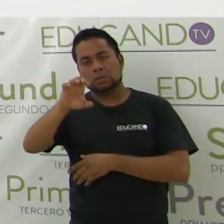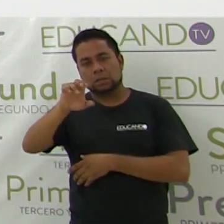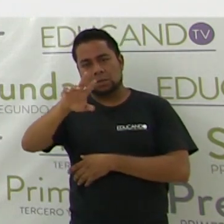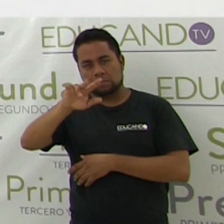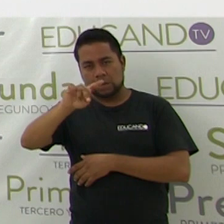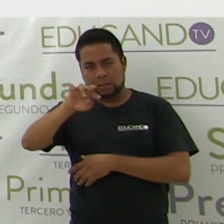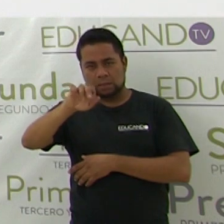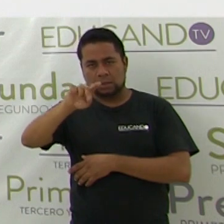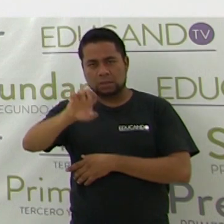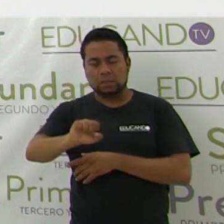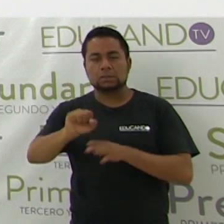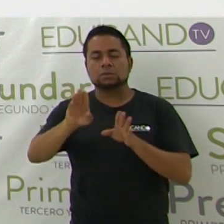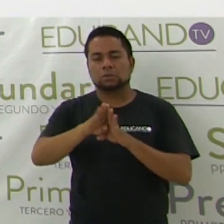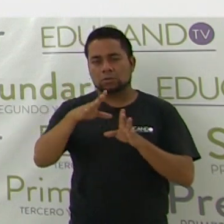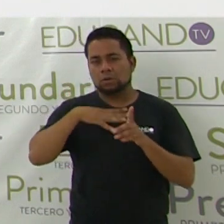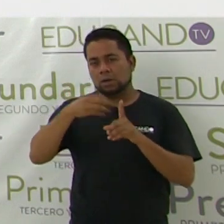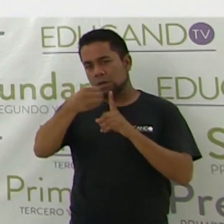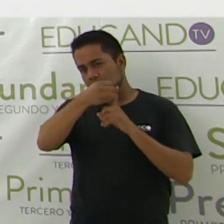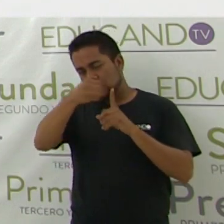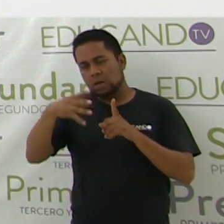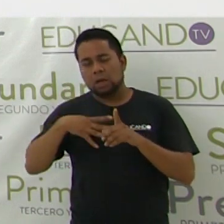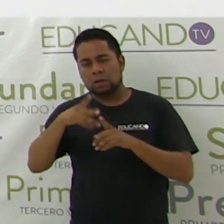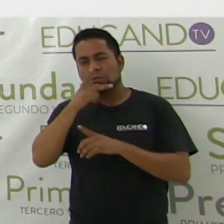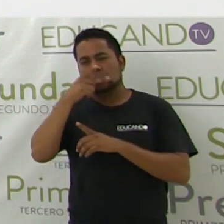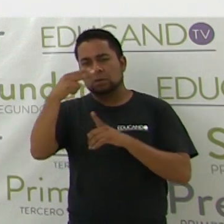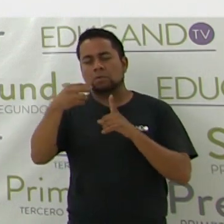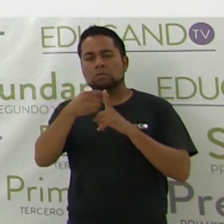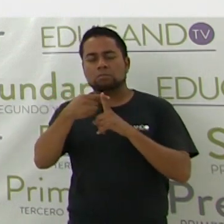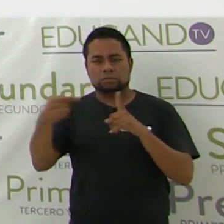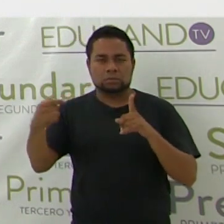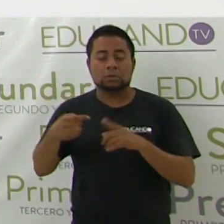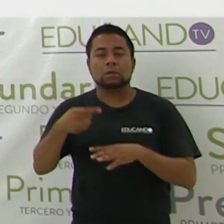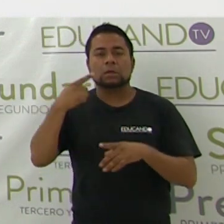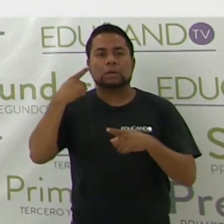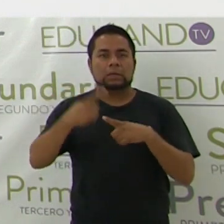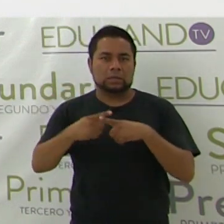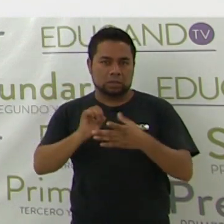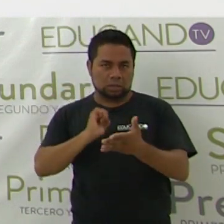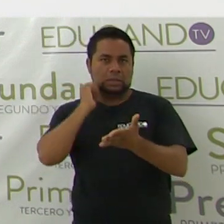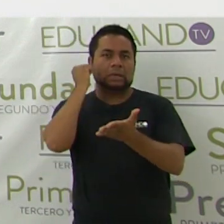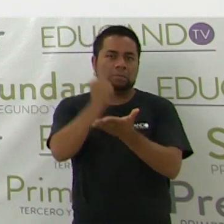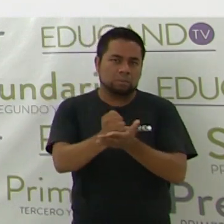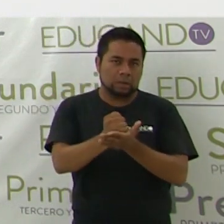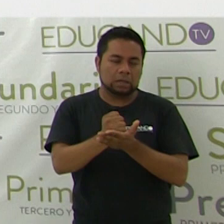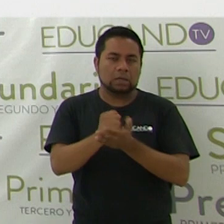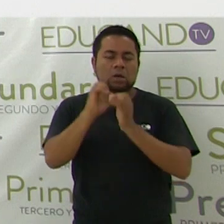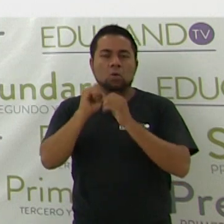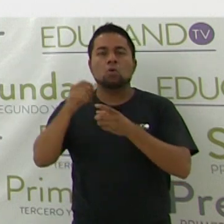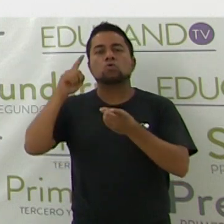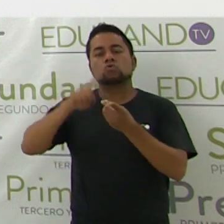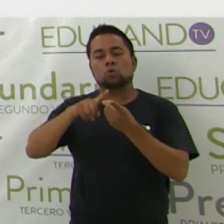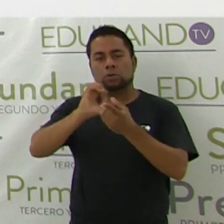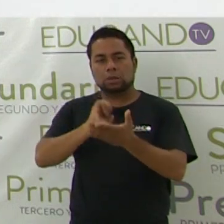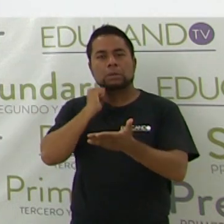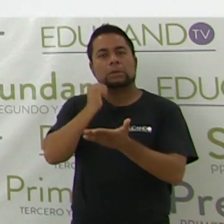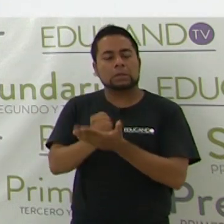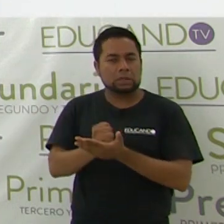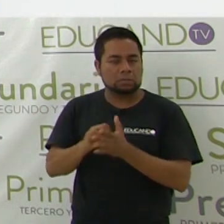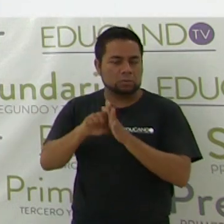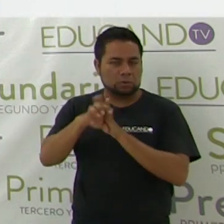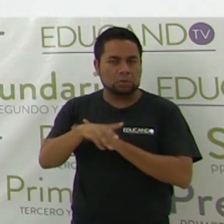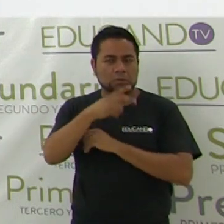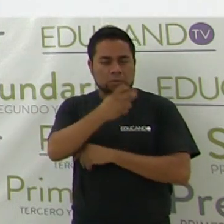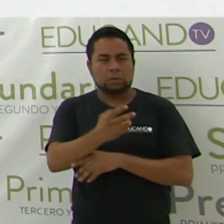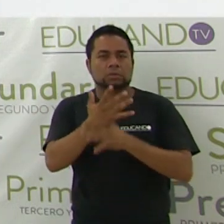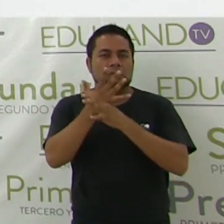lo conocemos como Miguel Cervantes de Saavedra. ¿Quién lo editó o en dónde se editó, por ejemplo? Bueno, yo les decía que este